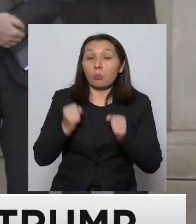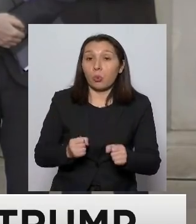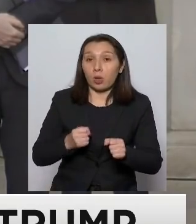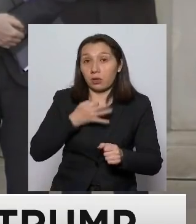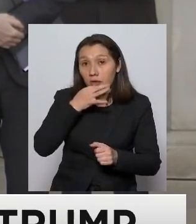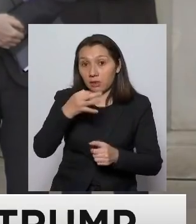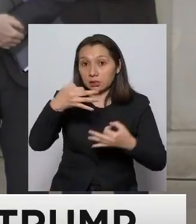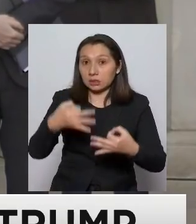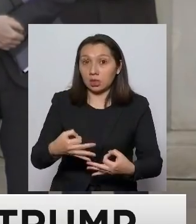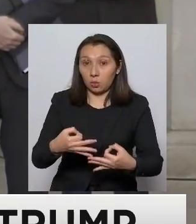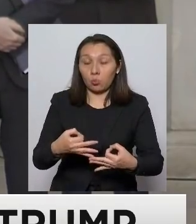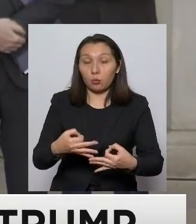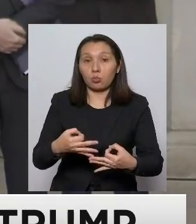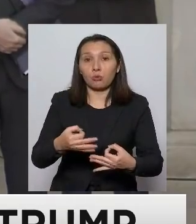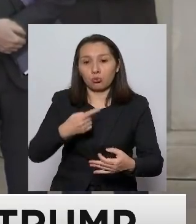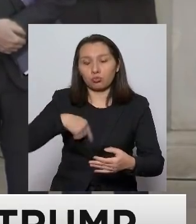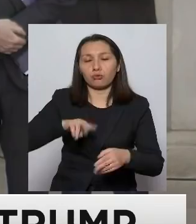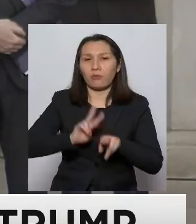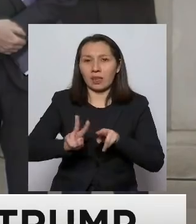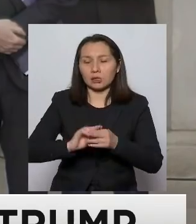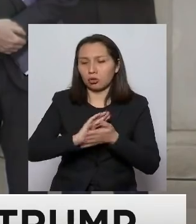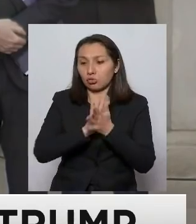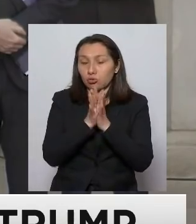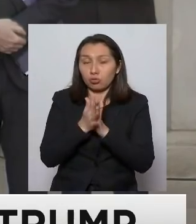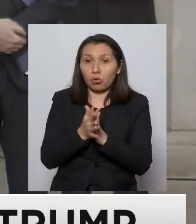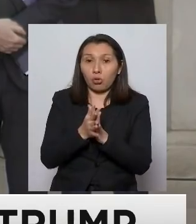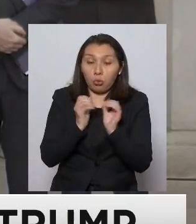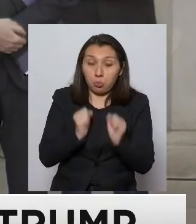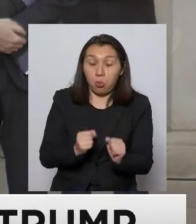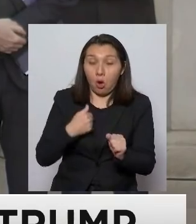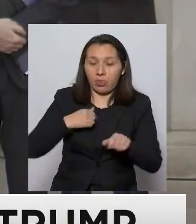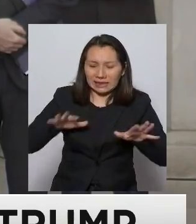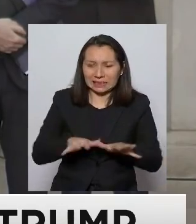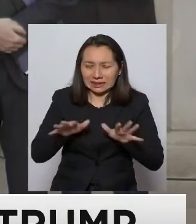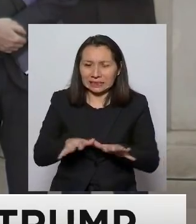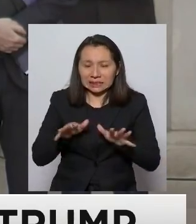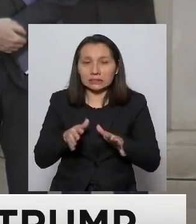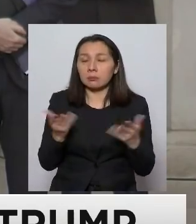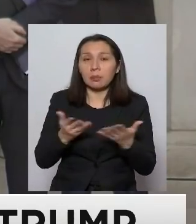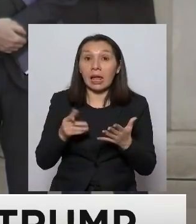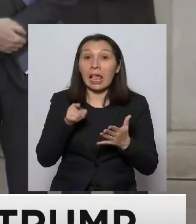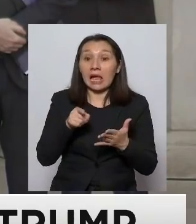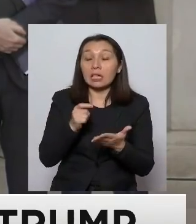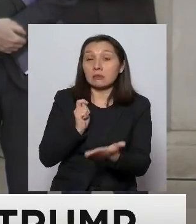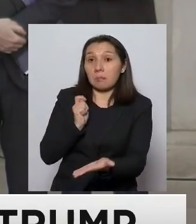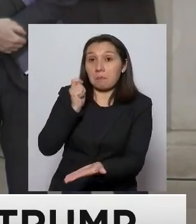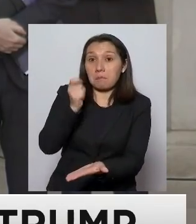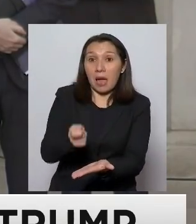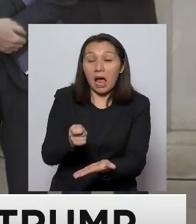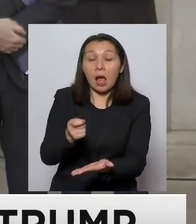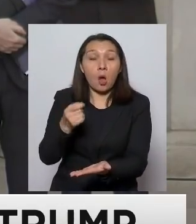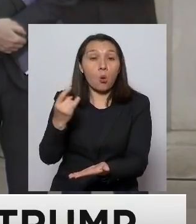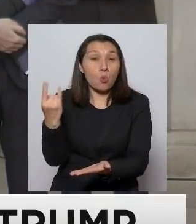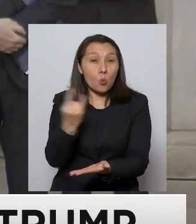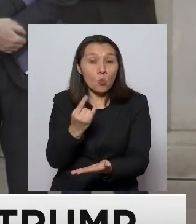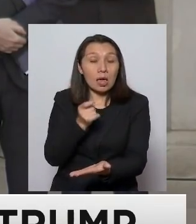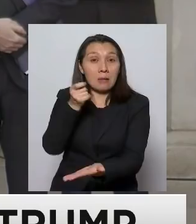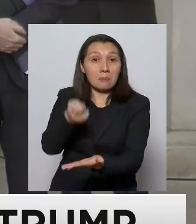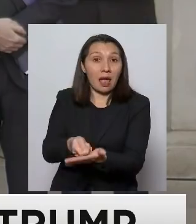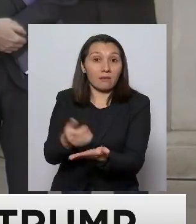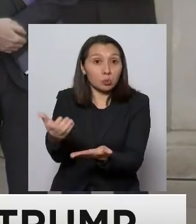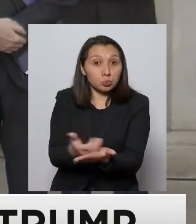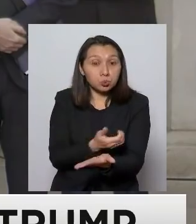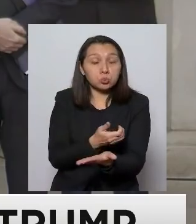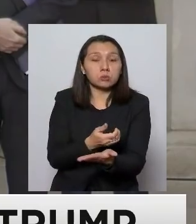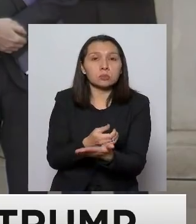asegurar que vamos a hacer todo lo que esté a nuestro alcance para que ese ingreso familiar de emergencia llegue